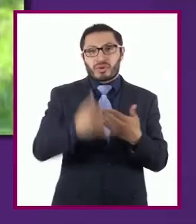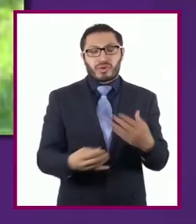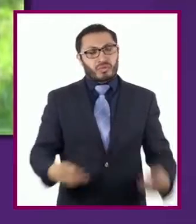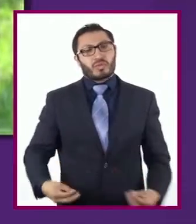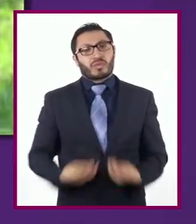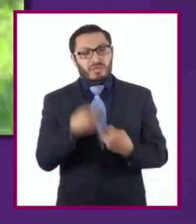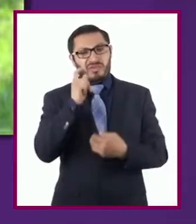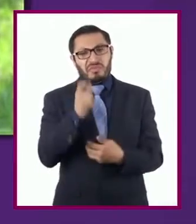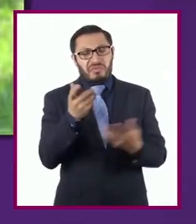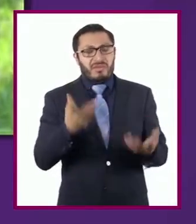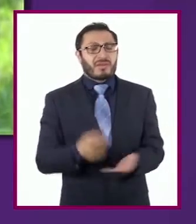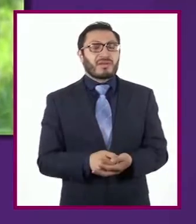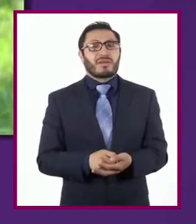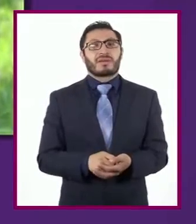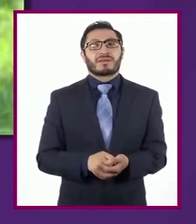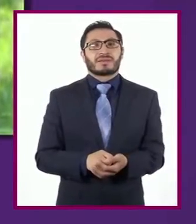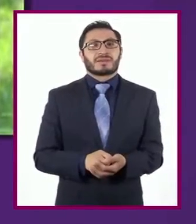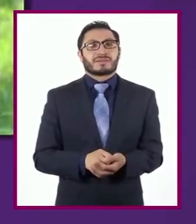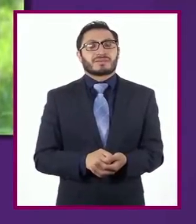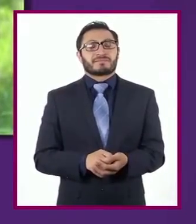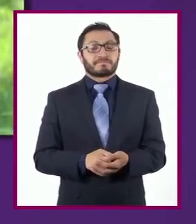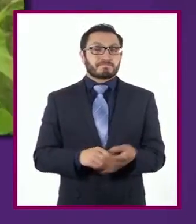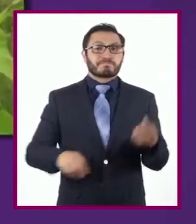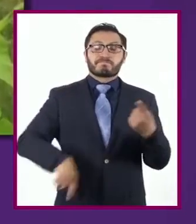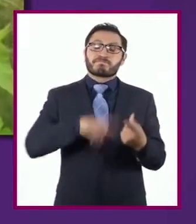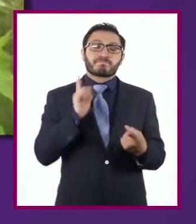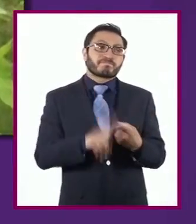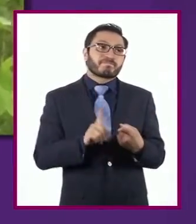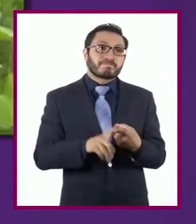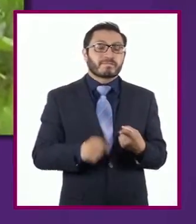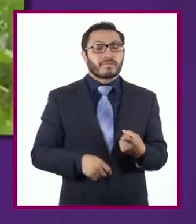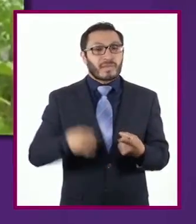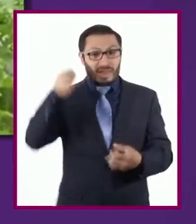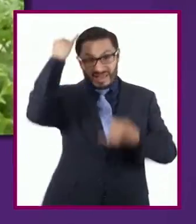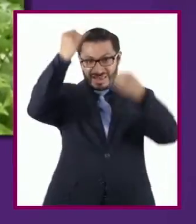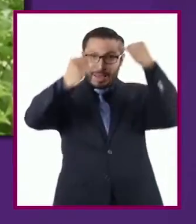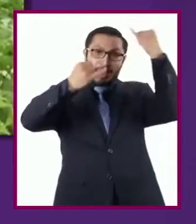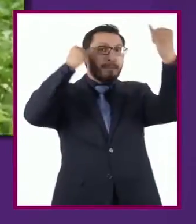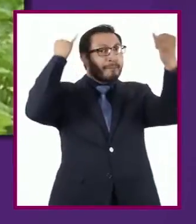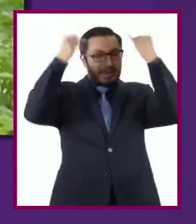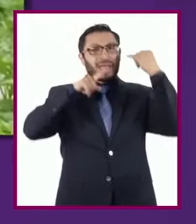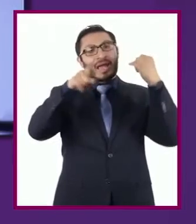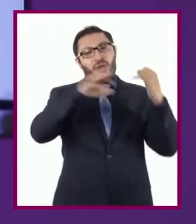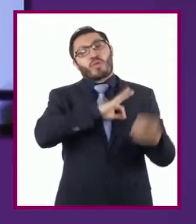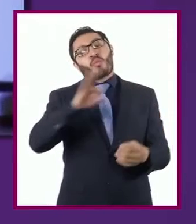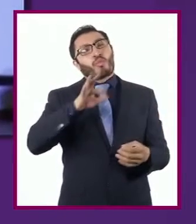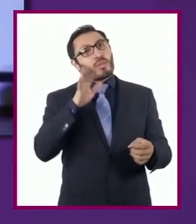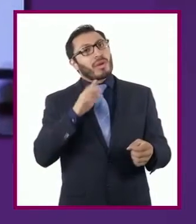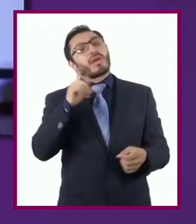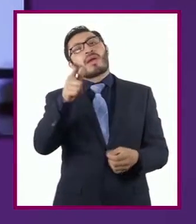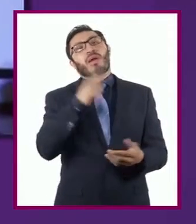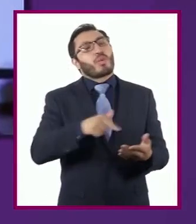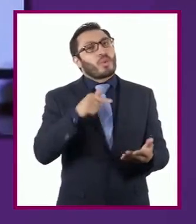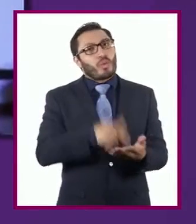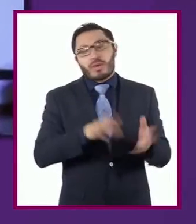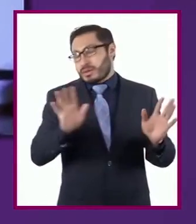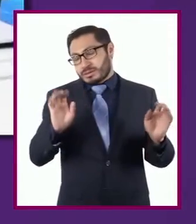de vida son, primero, imaginarte, visualizarte en ese lugar,